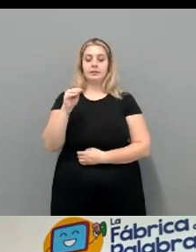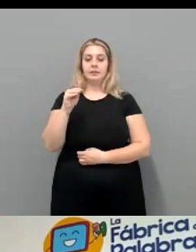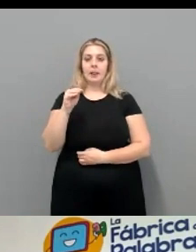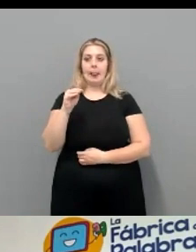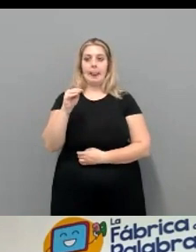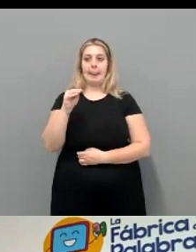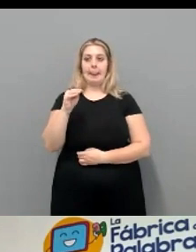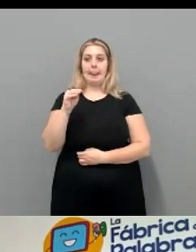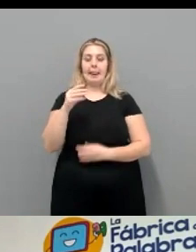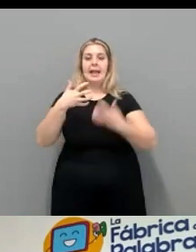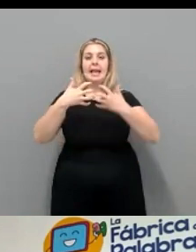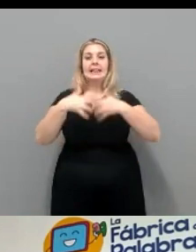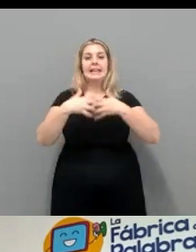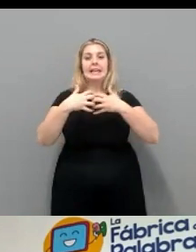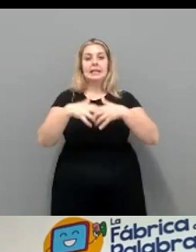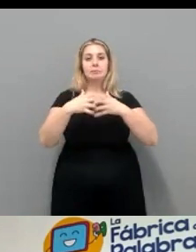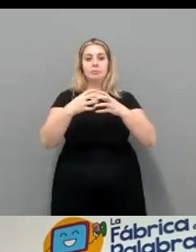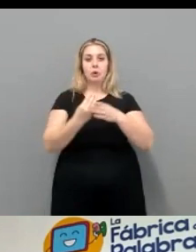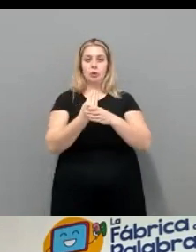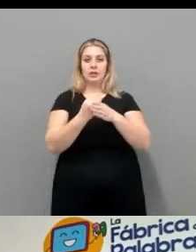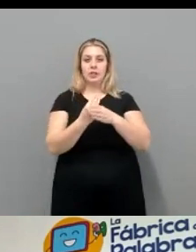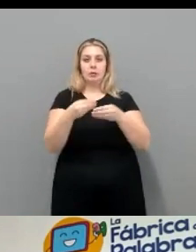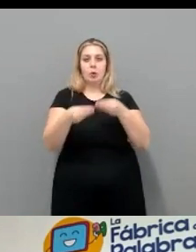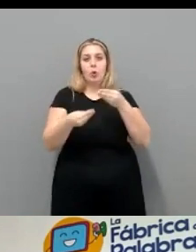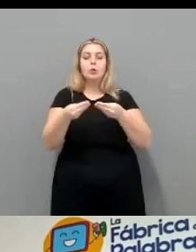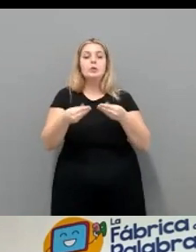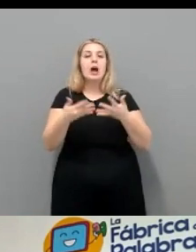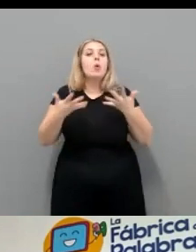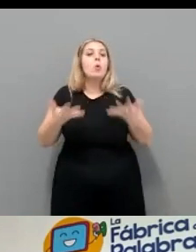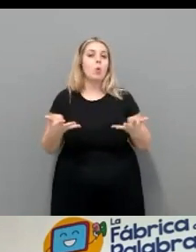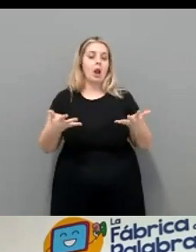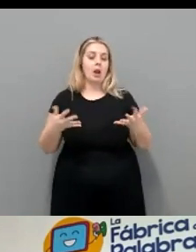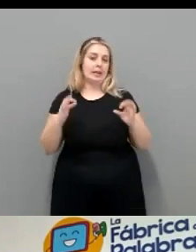cuál es exactamente el dispositivo que utiliza.